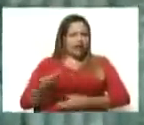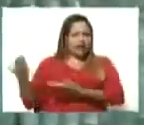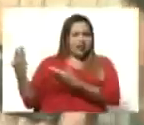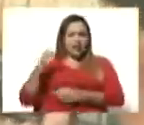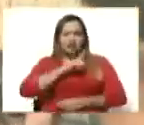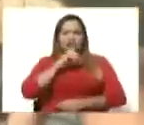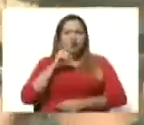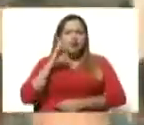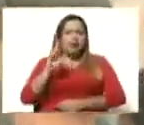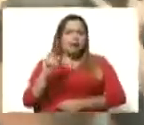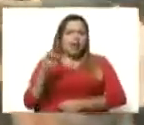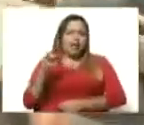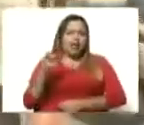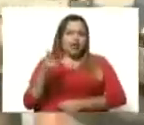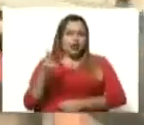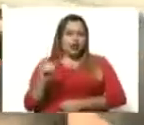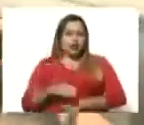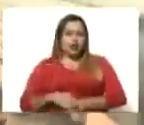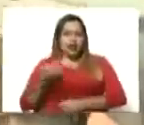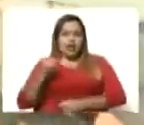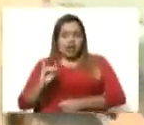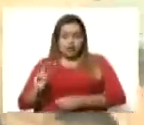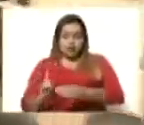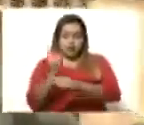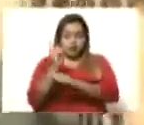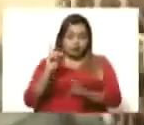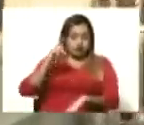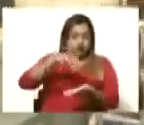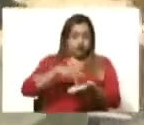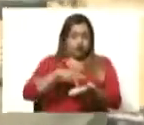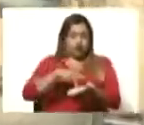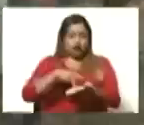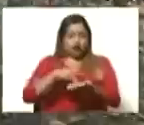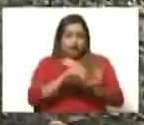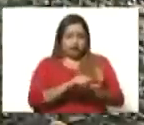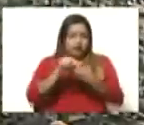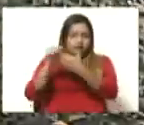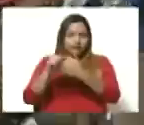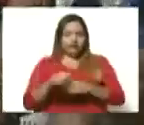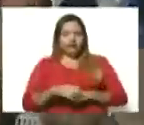que ha estado en la primera fila de la batalla.